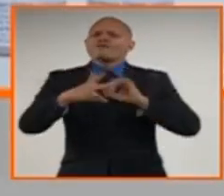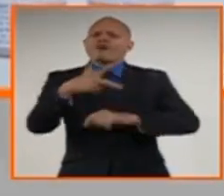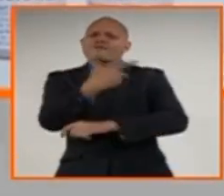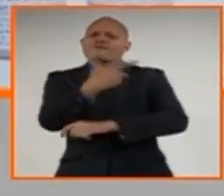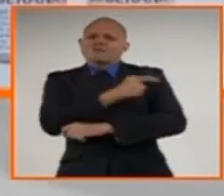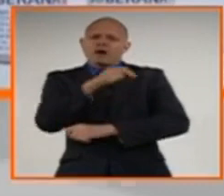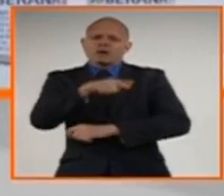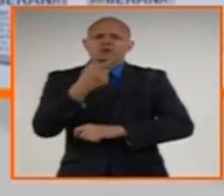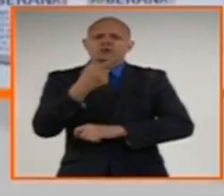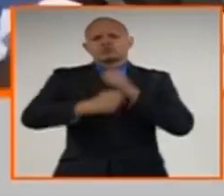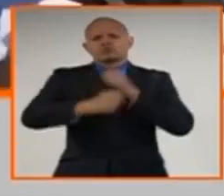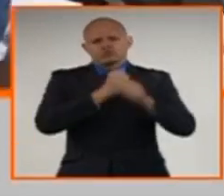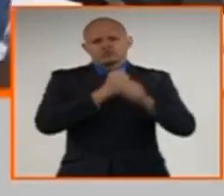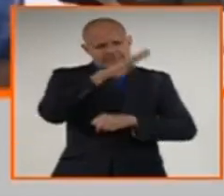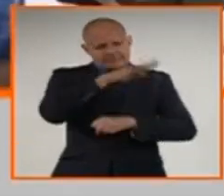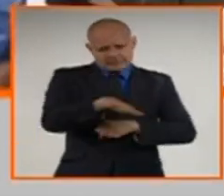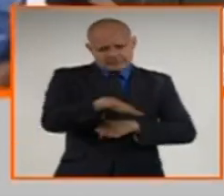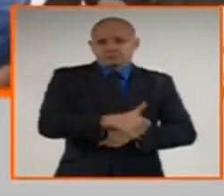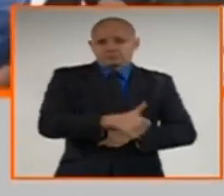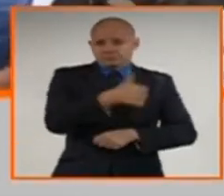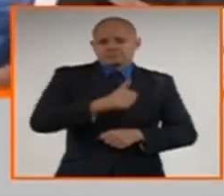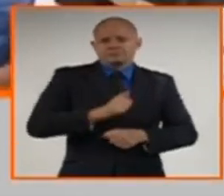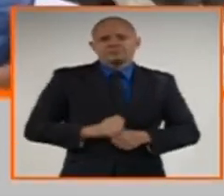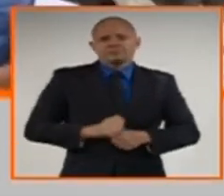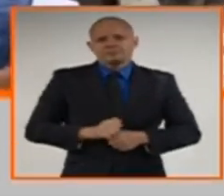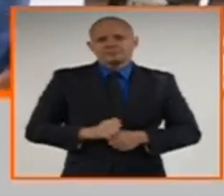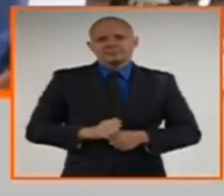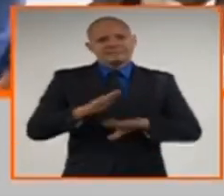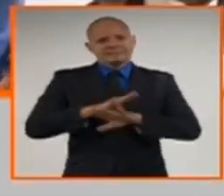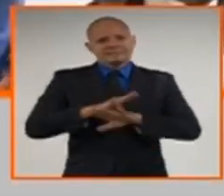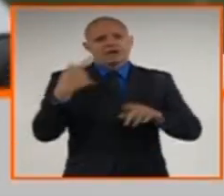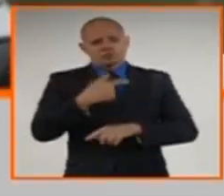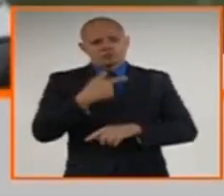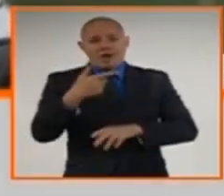edad pediátrica, nosotros